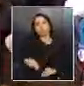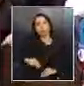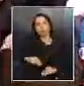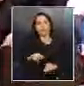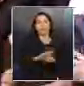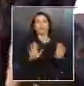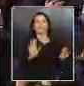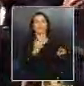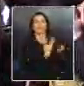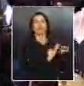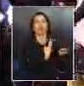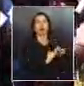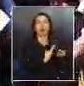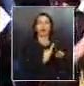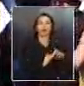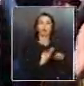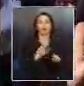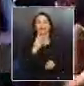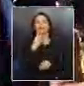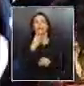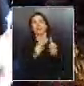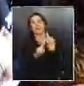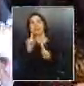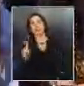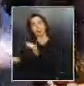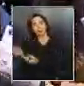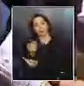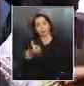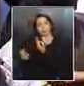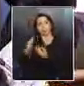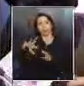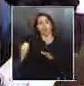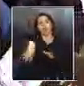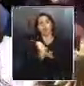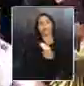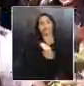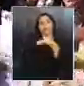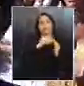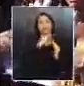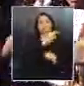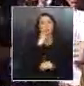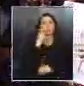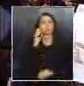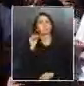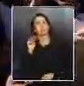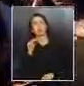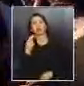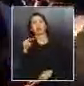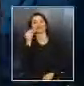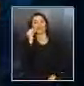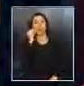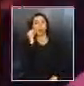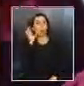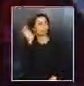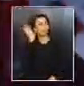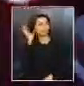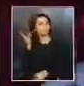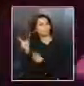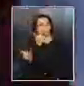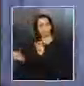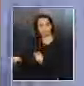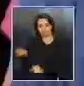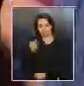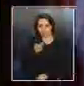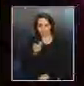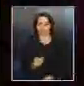dejar de arrendar y también de vivir algunos según nos comentaban allegados a la casa de sus padres y también de sus abuelos escuchemos sus